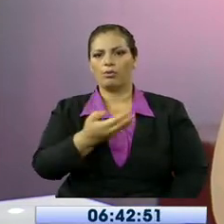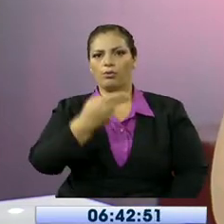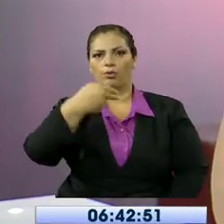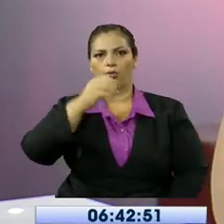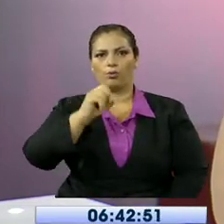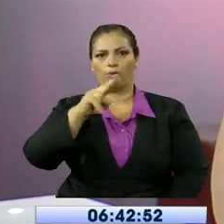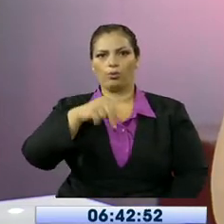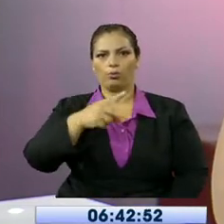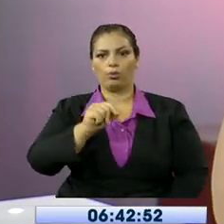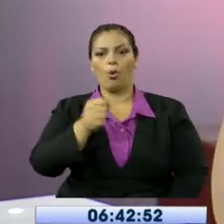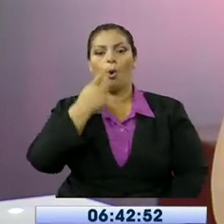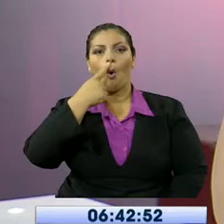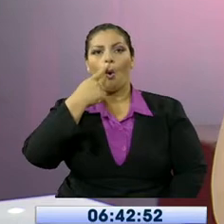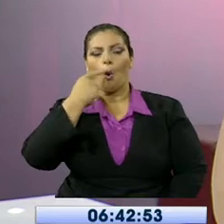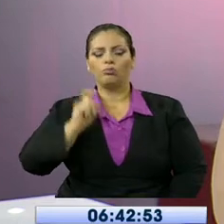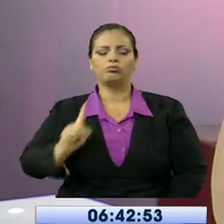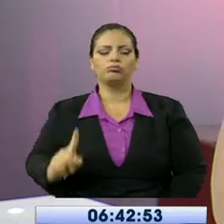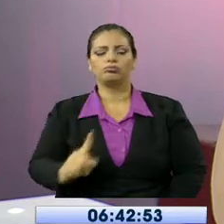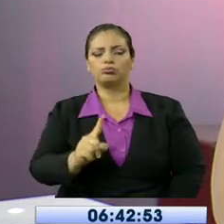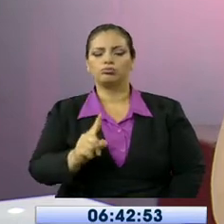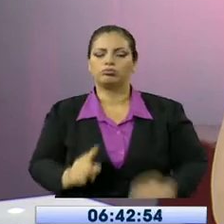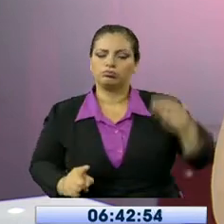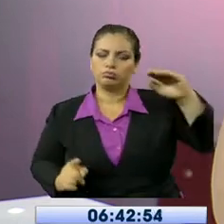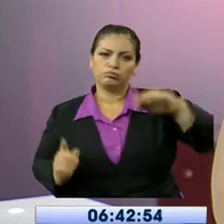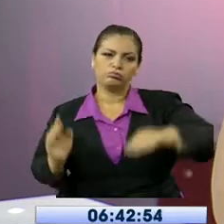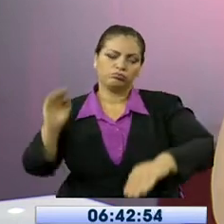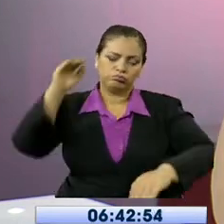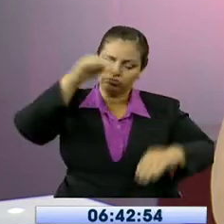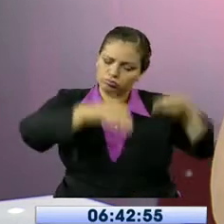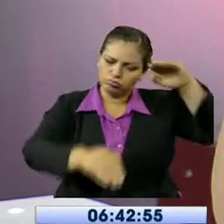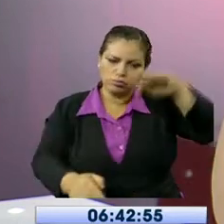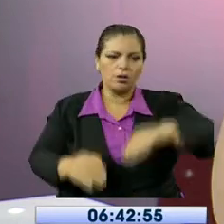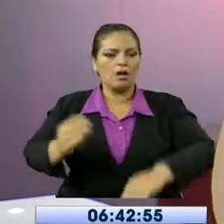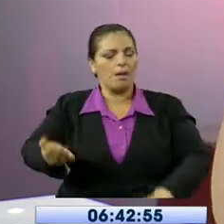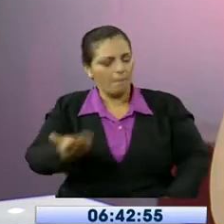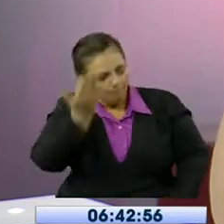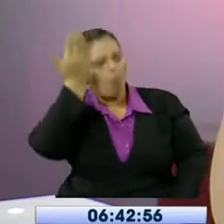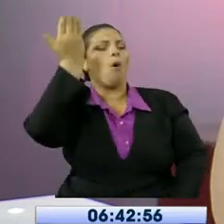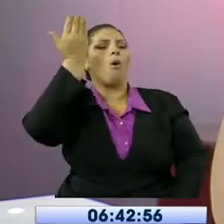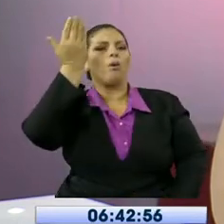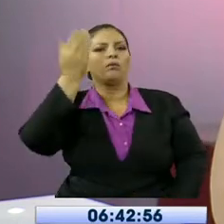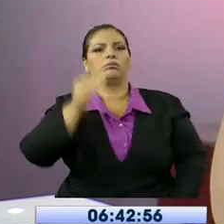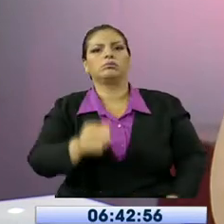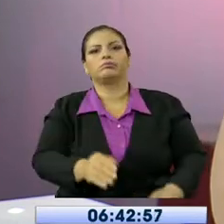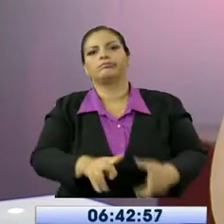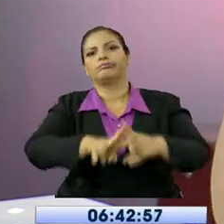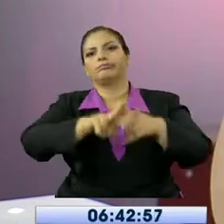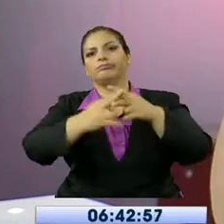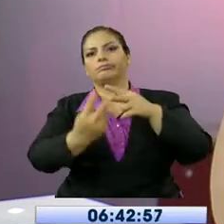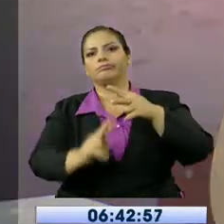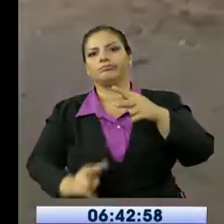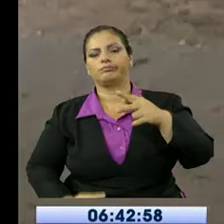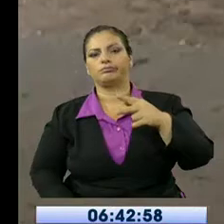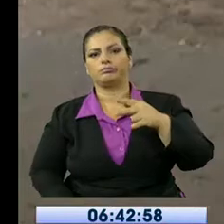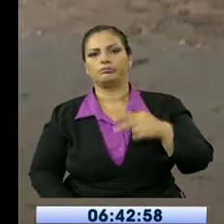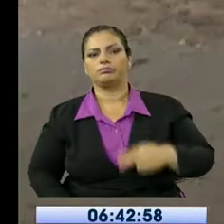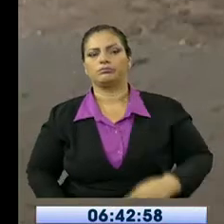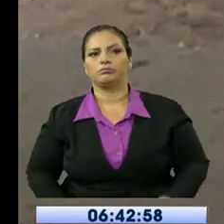habría golpeado la cabeza cuando se lanzó al estero, lo que habría provocado que se ahogara.